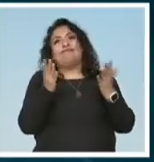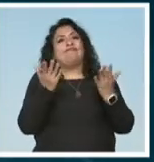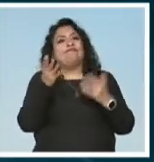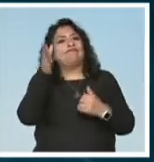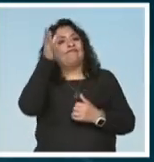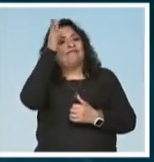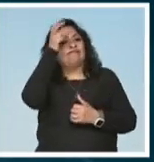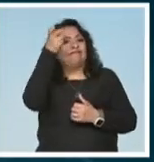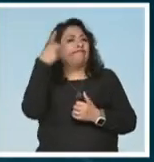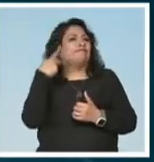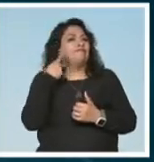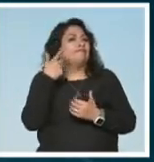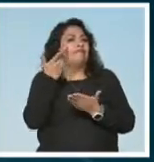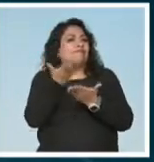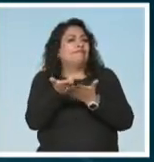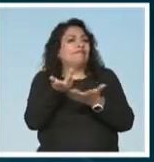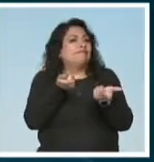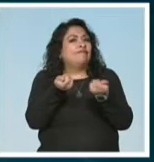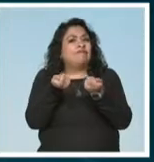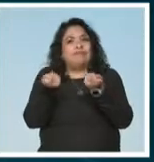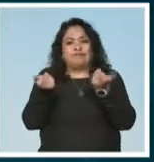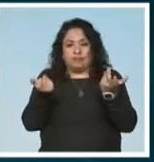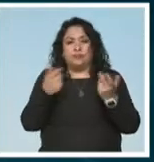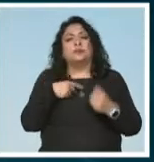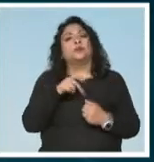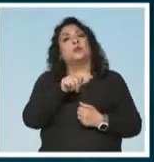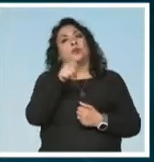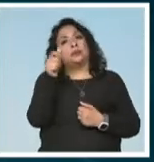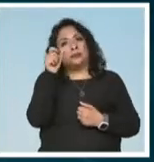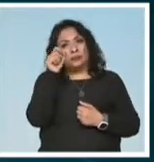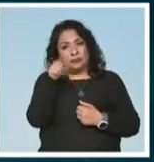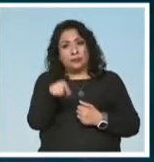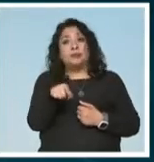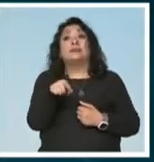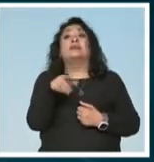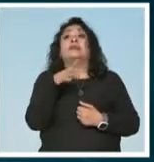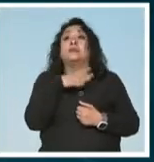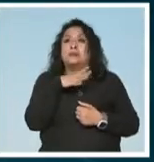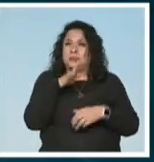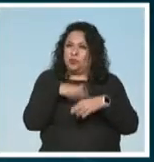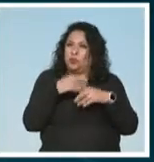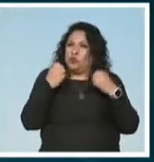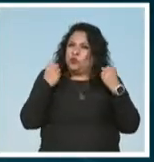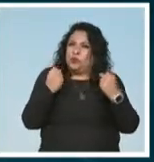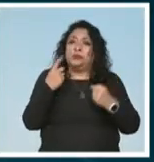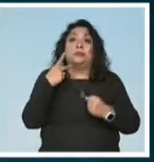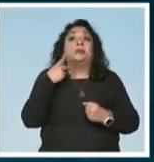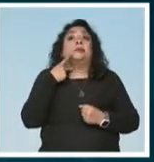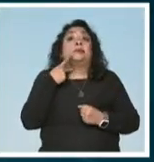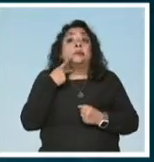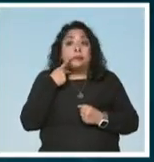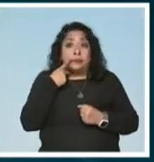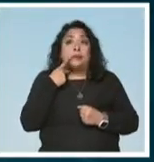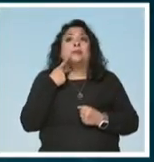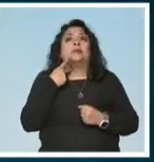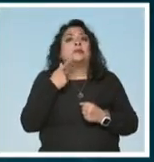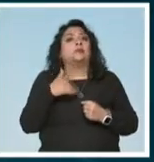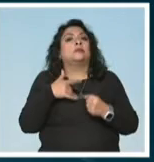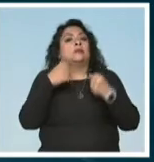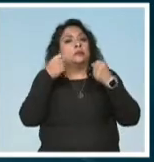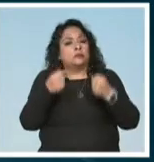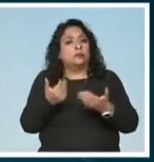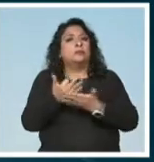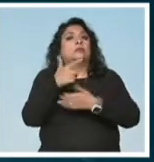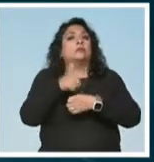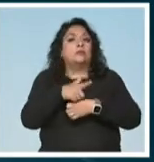de acuerdo con estas políticas de contención. Por otra parte, se han hecho mucho más fuertes las políticas de seguridad